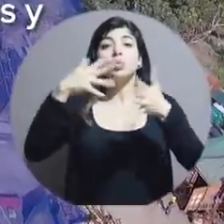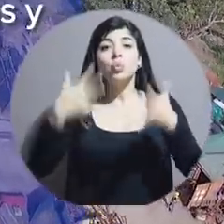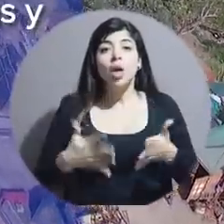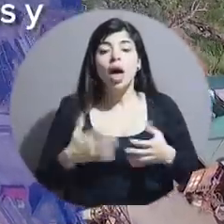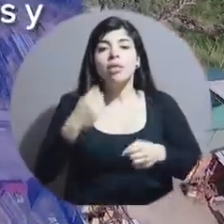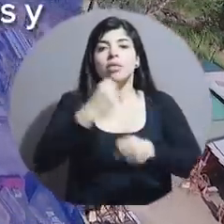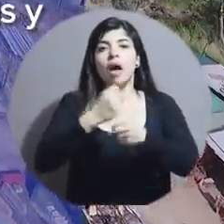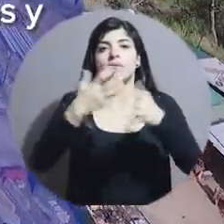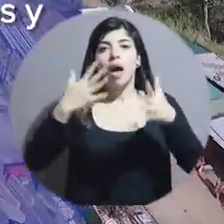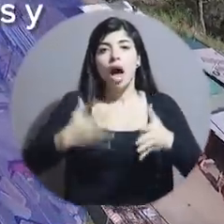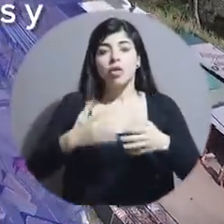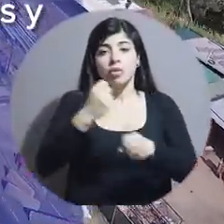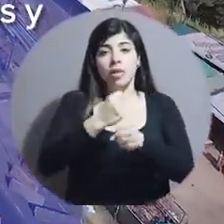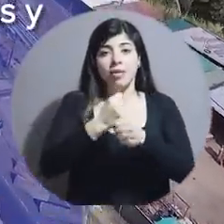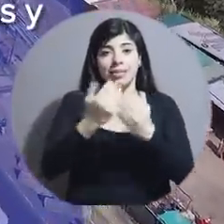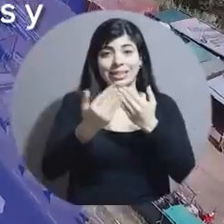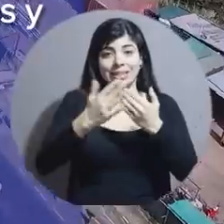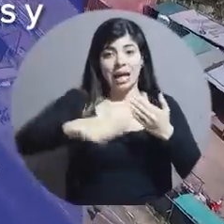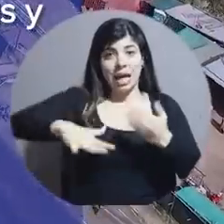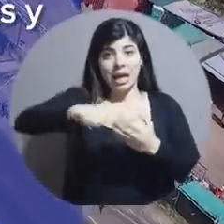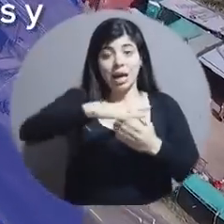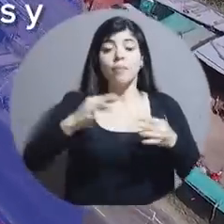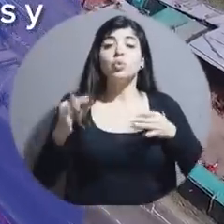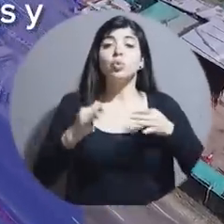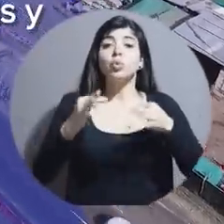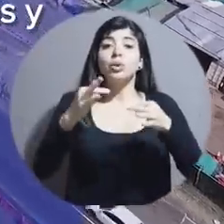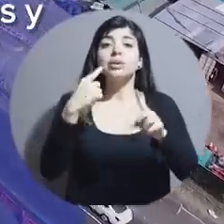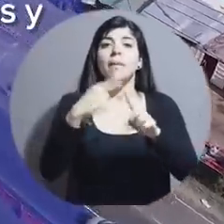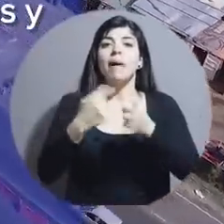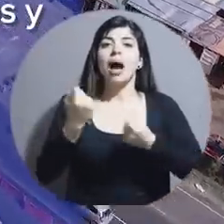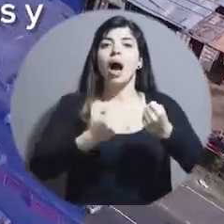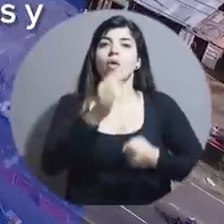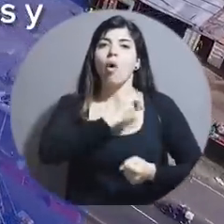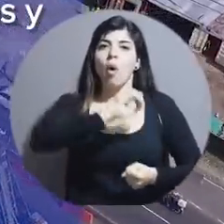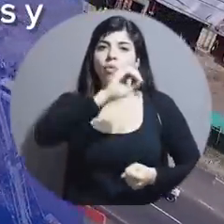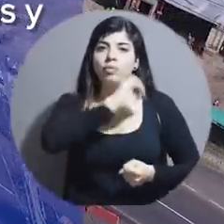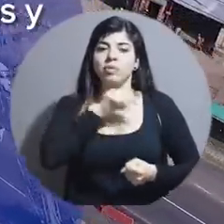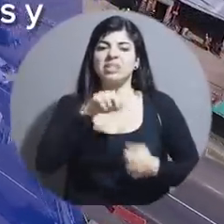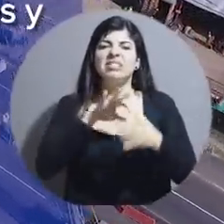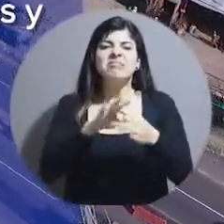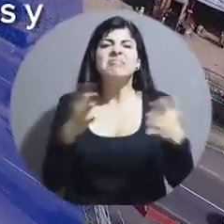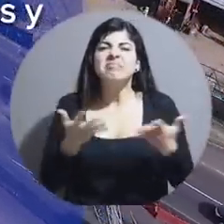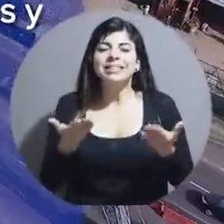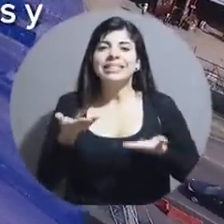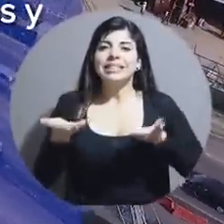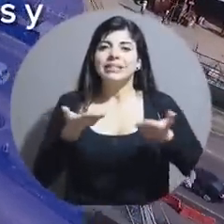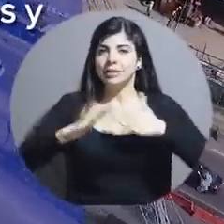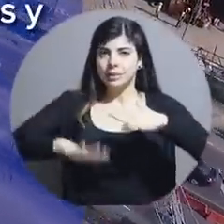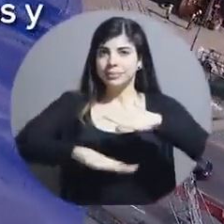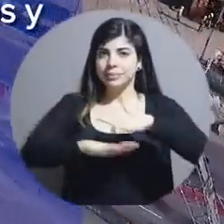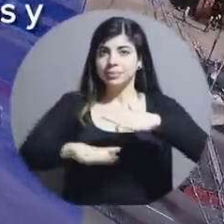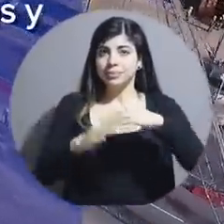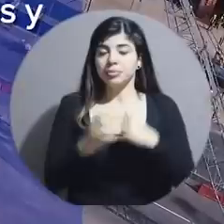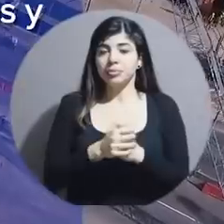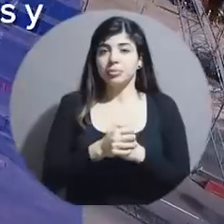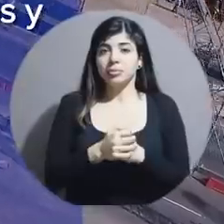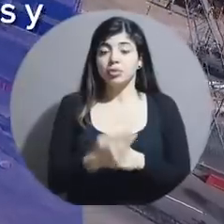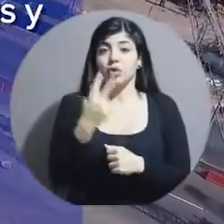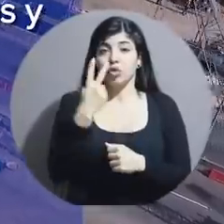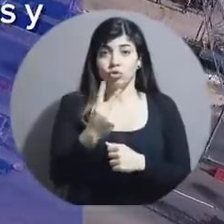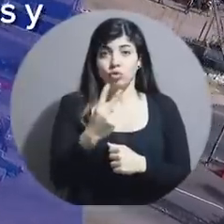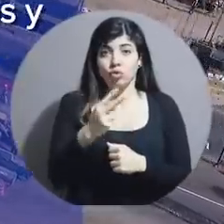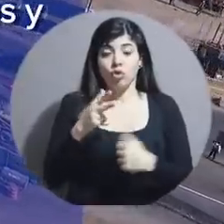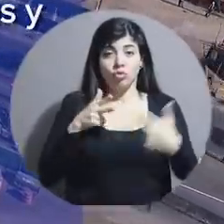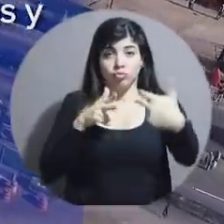trabajadores de las industrias cercanas al sector, turistas y vehículos oficiales que prestan servicios esenciales en los